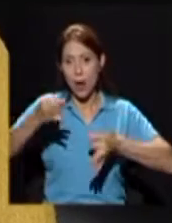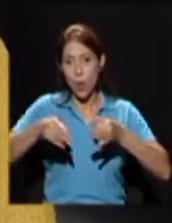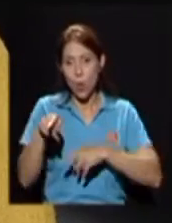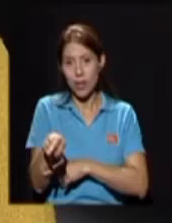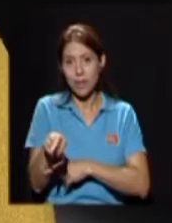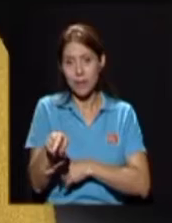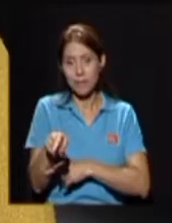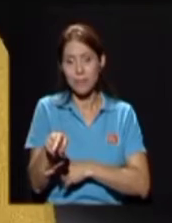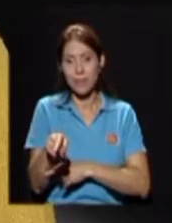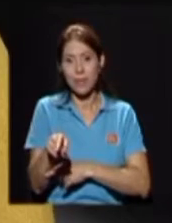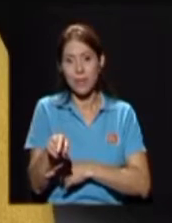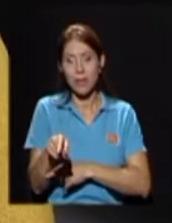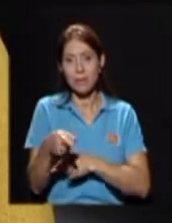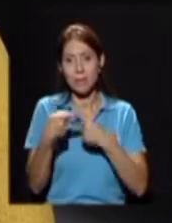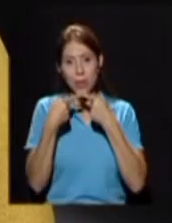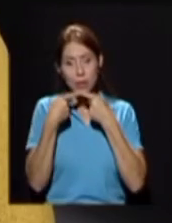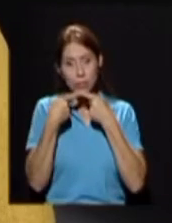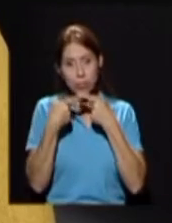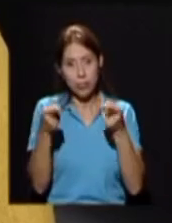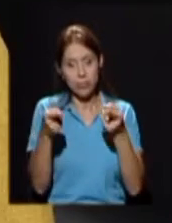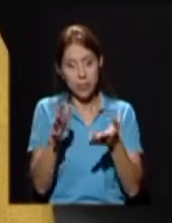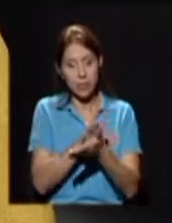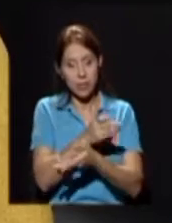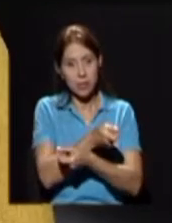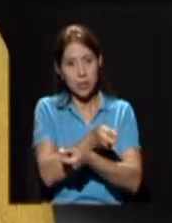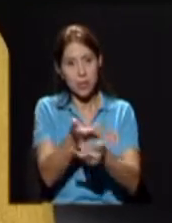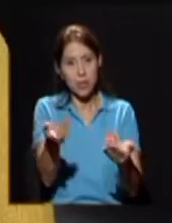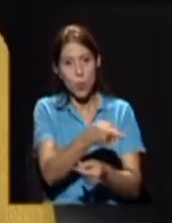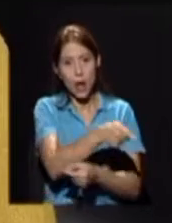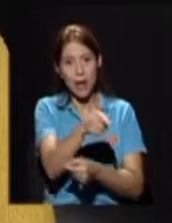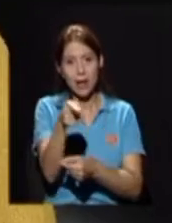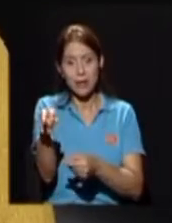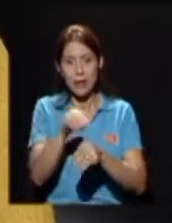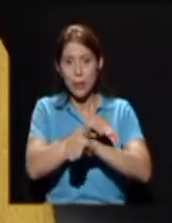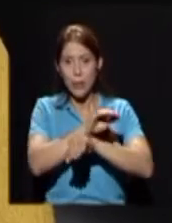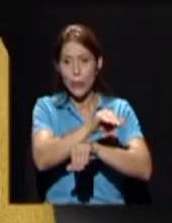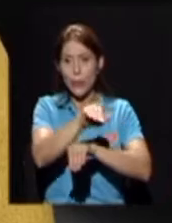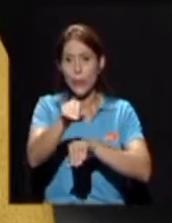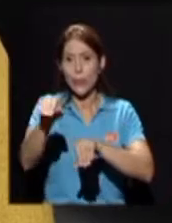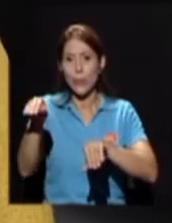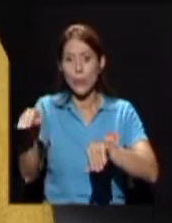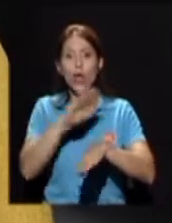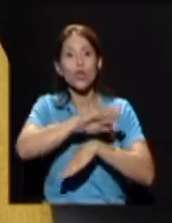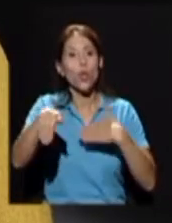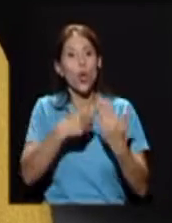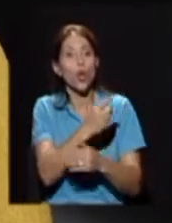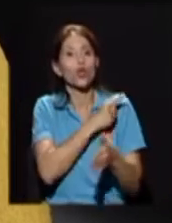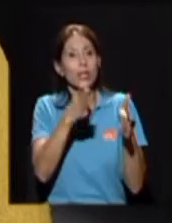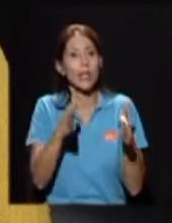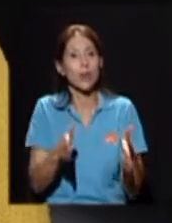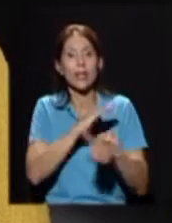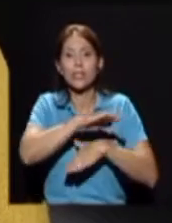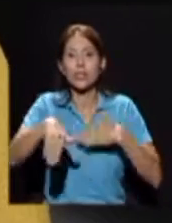instruyó una circular para que todos los directores y altos mandos del Poder